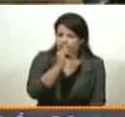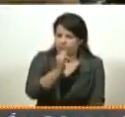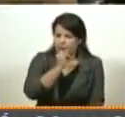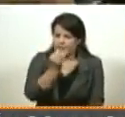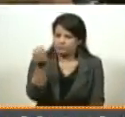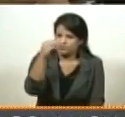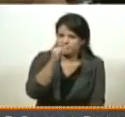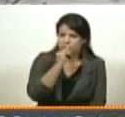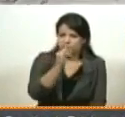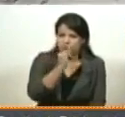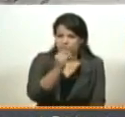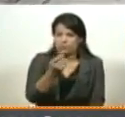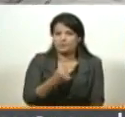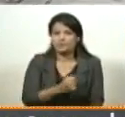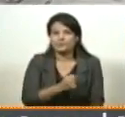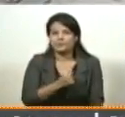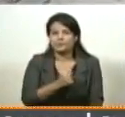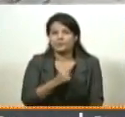través de